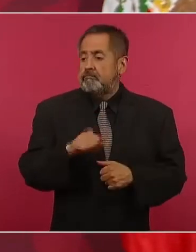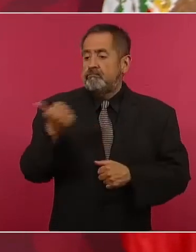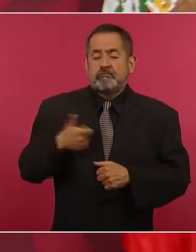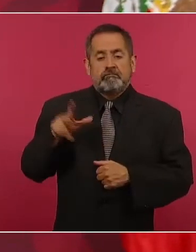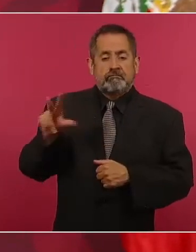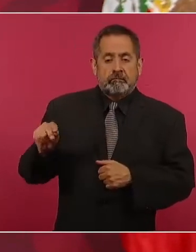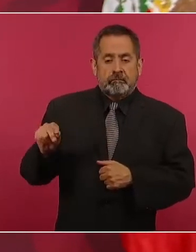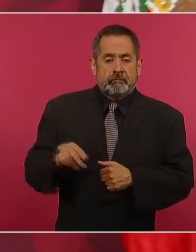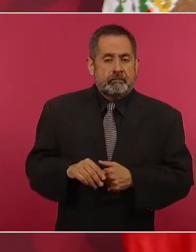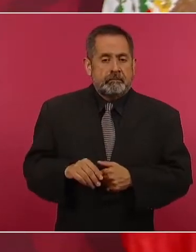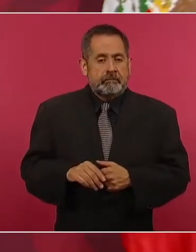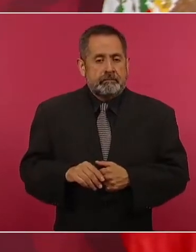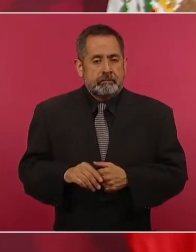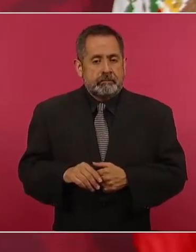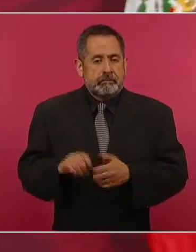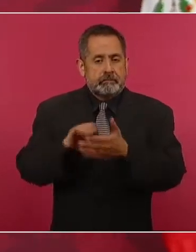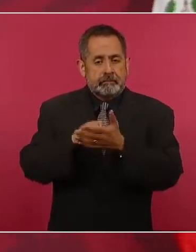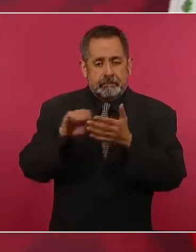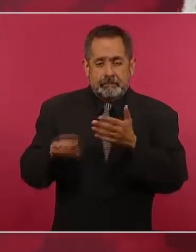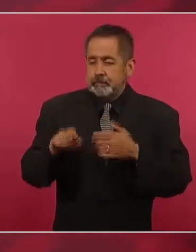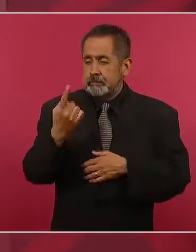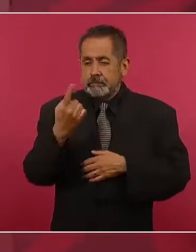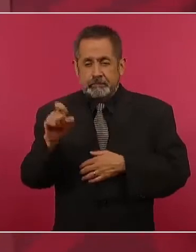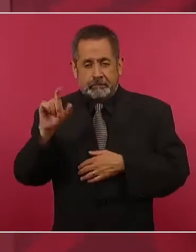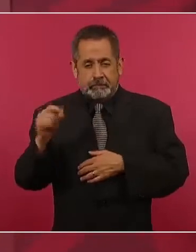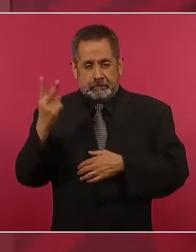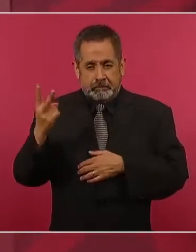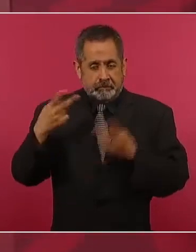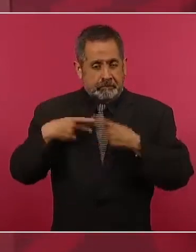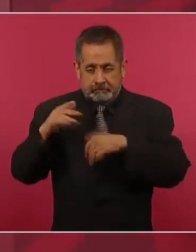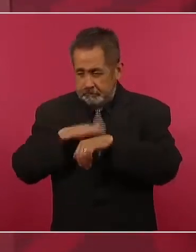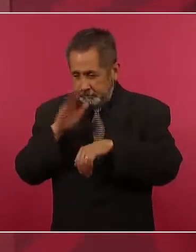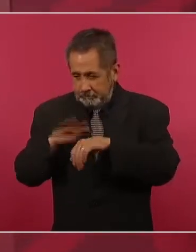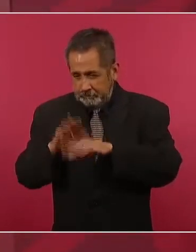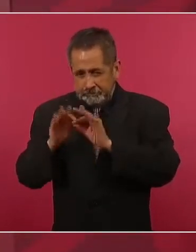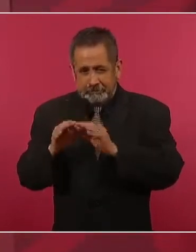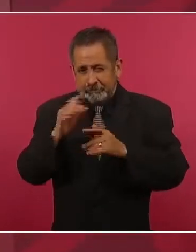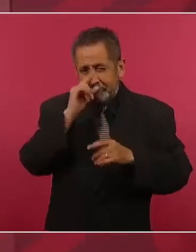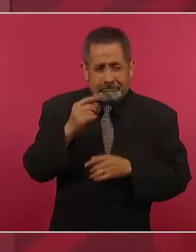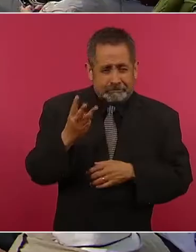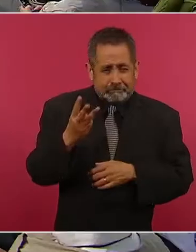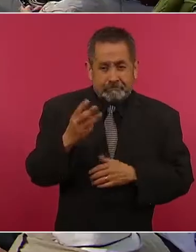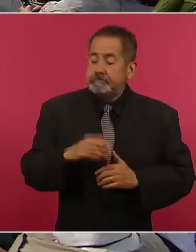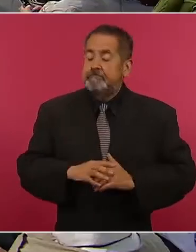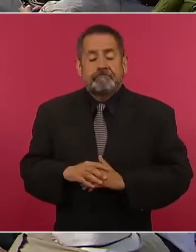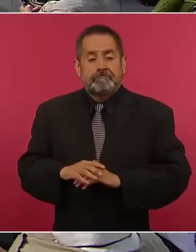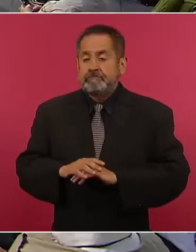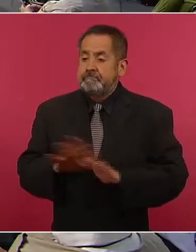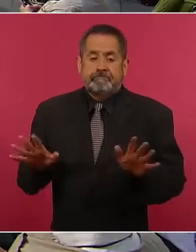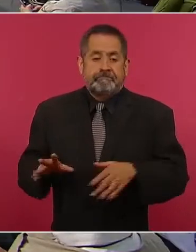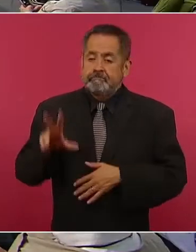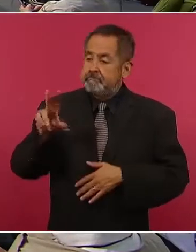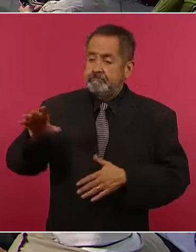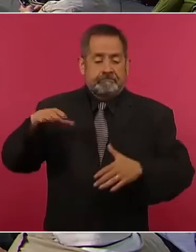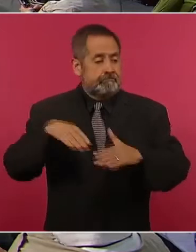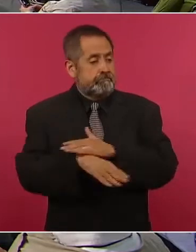a los que contestaban bien 122, que fallaban en 3, ya no